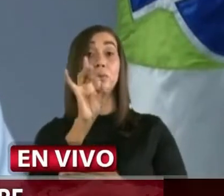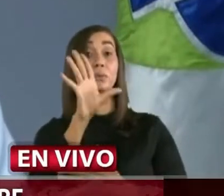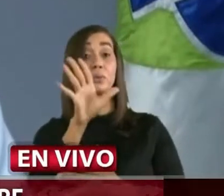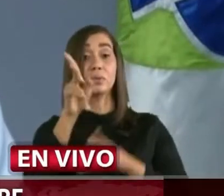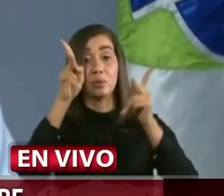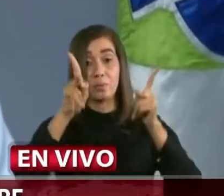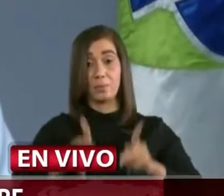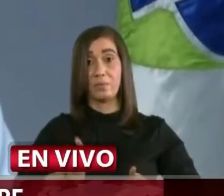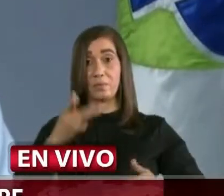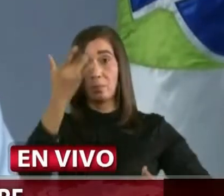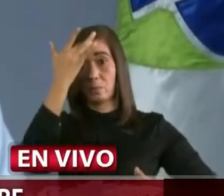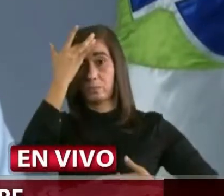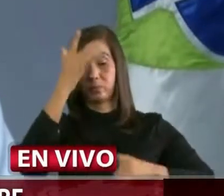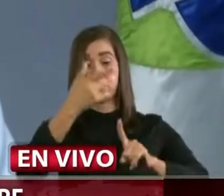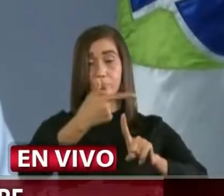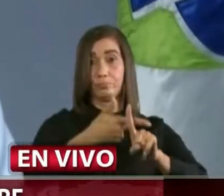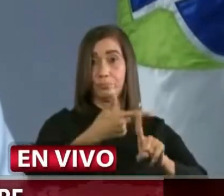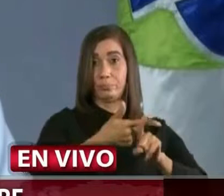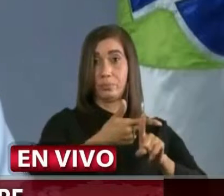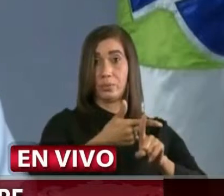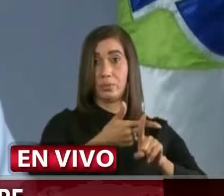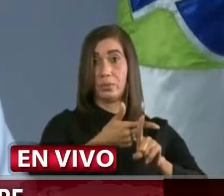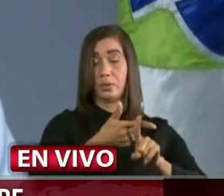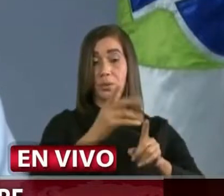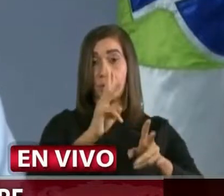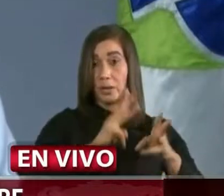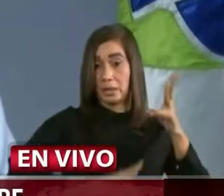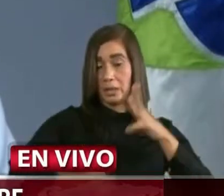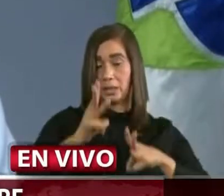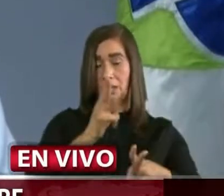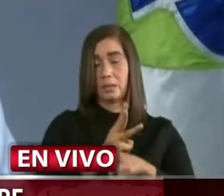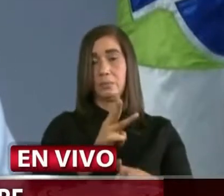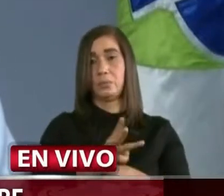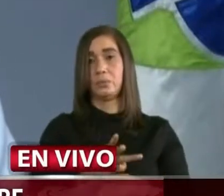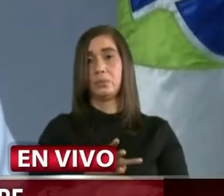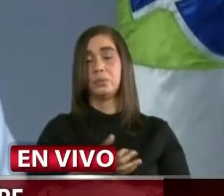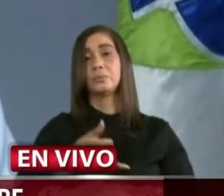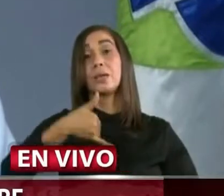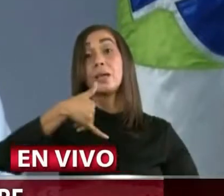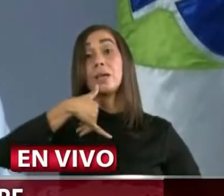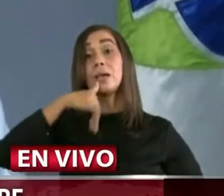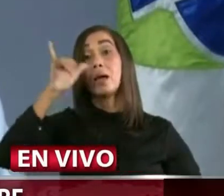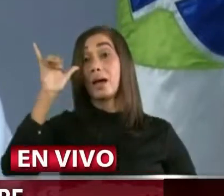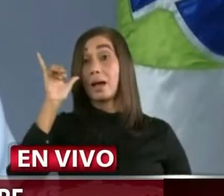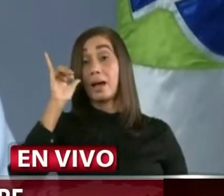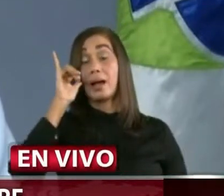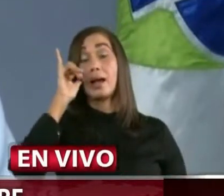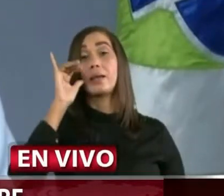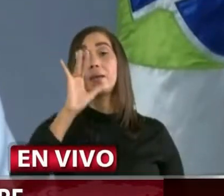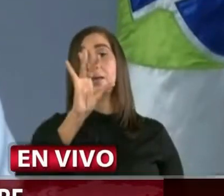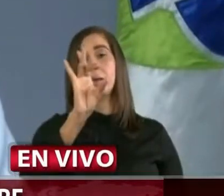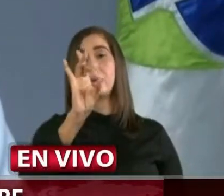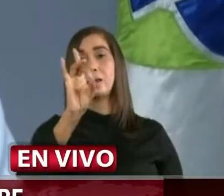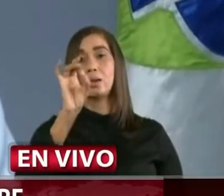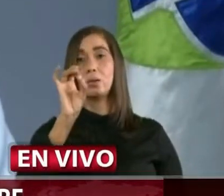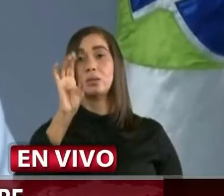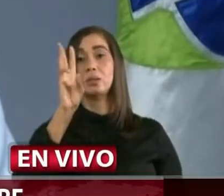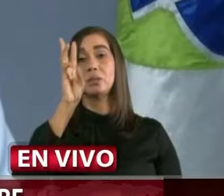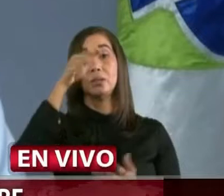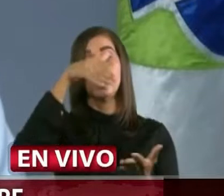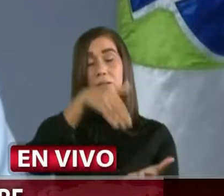4.425.485 personas afectadas, de las cuales solo en el día de ayer se produjeron